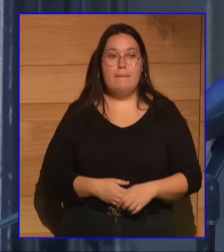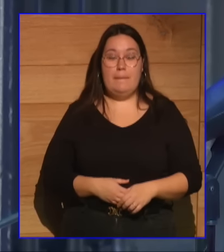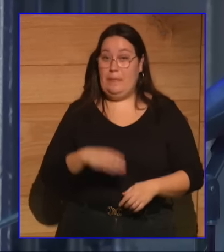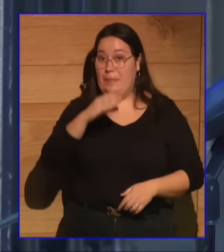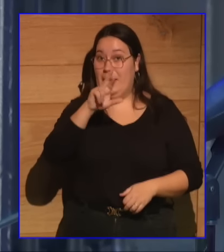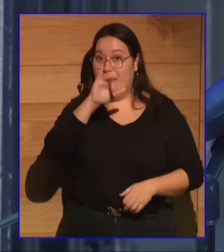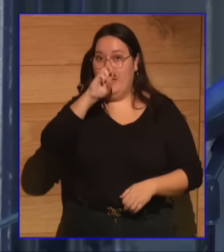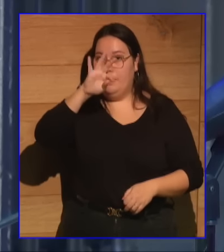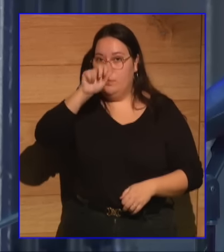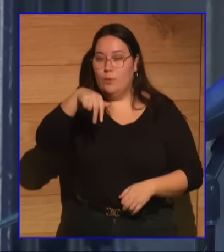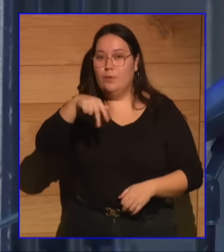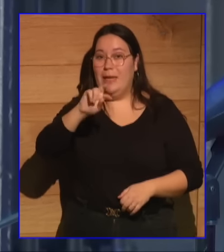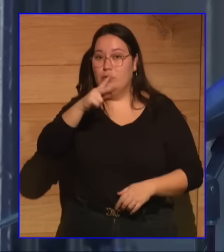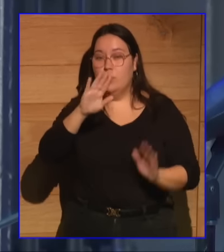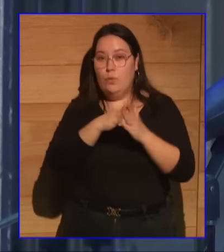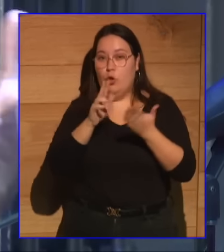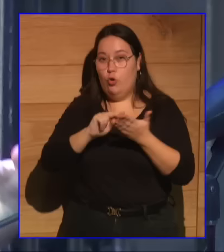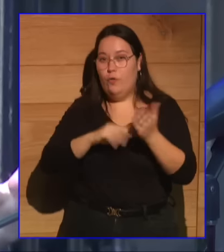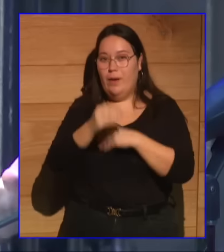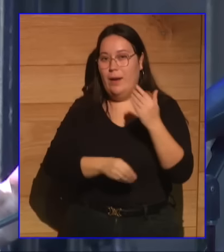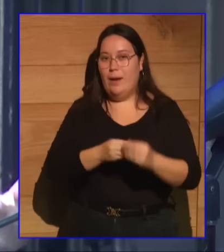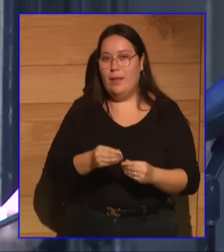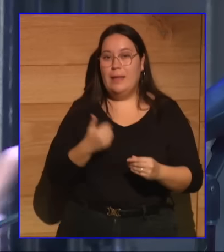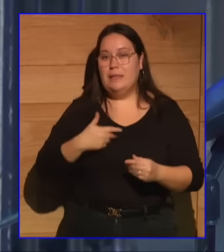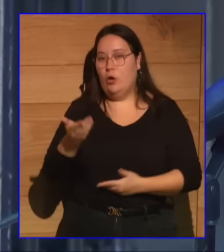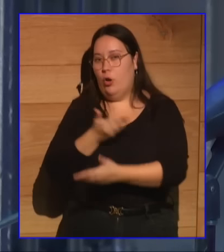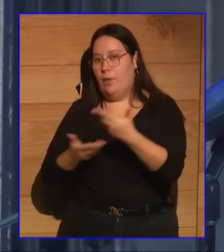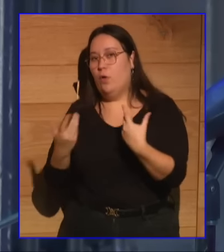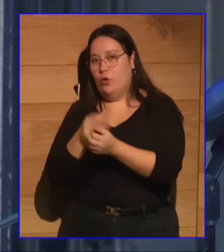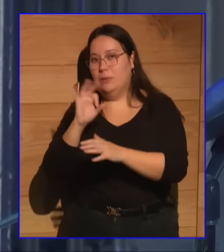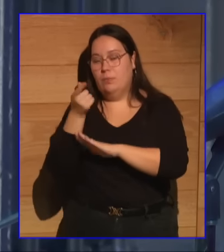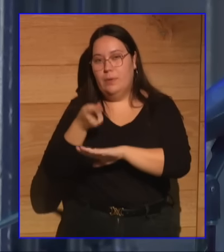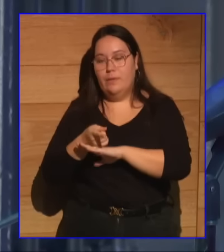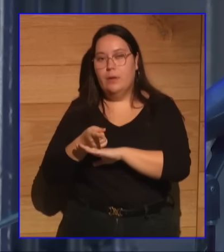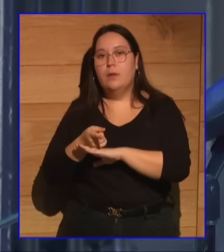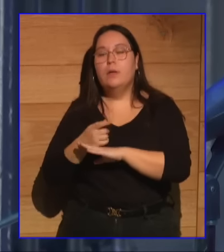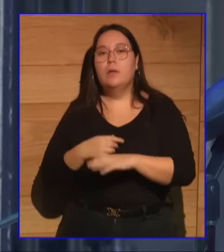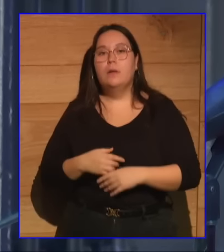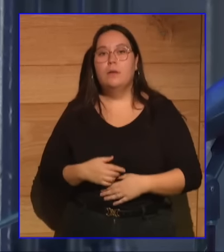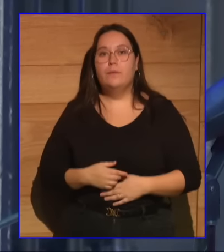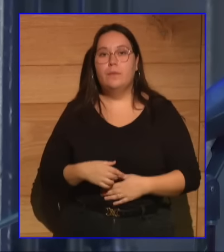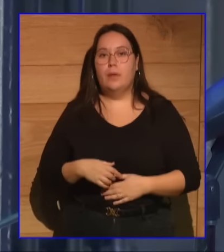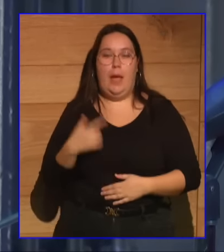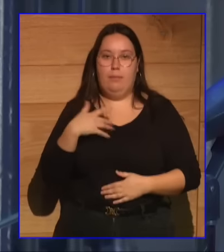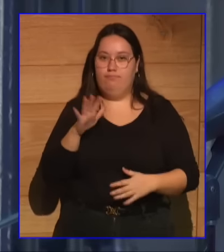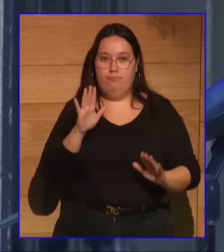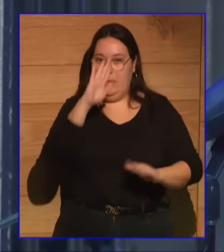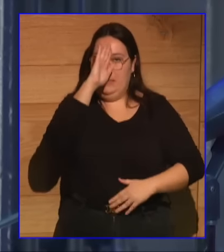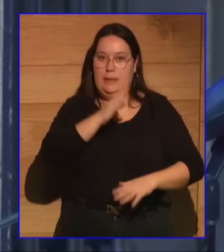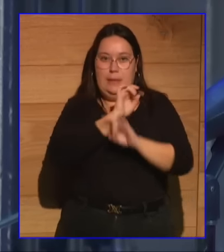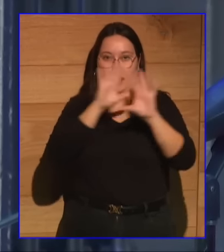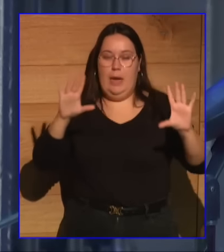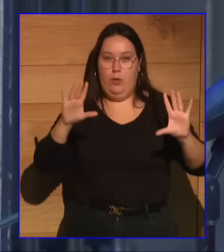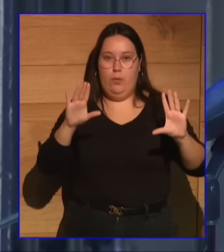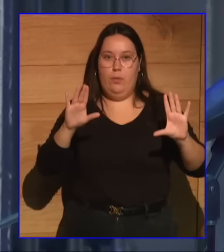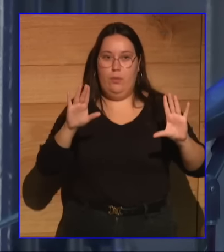Crichton la segunda novela, ya directamente en colaboración con Spielberg, y se quita la careta y le pone el